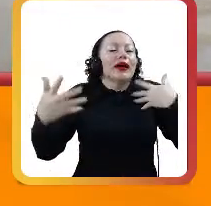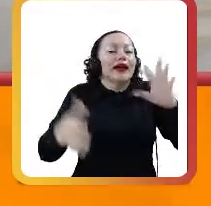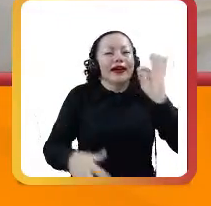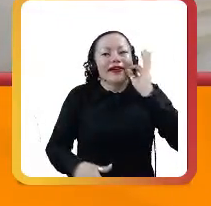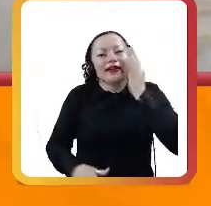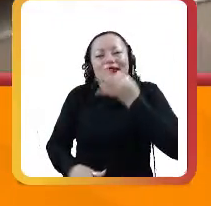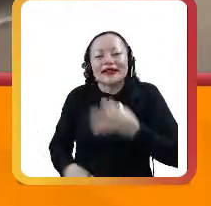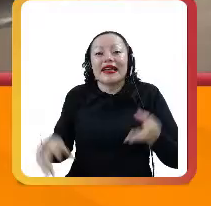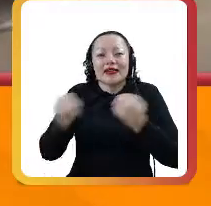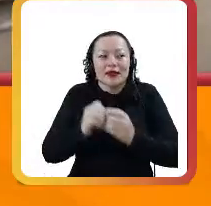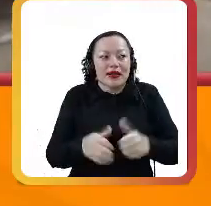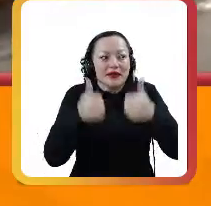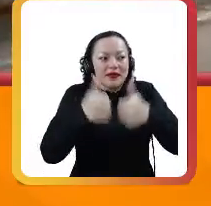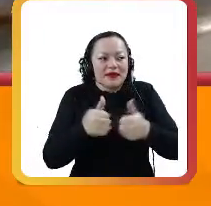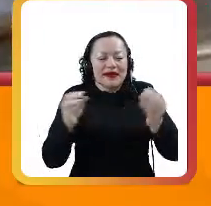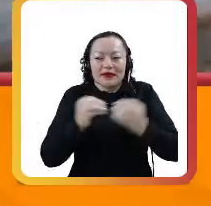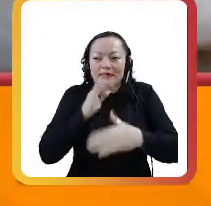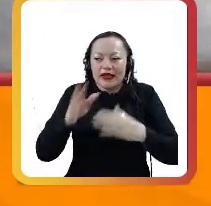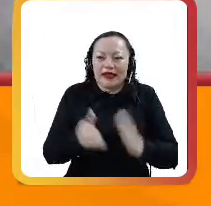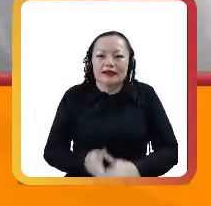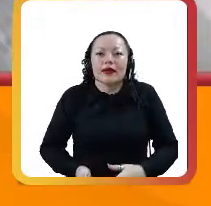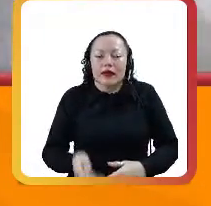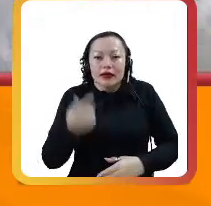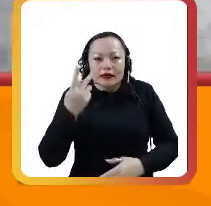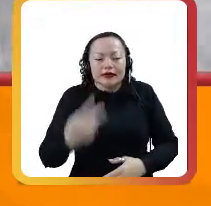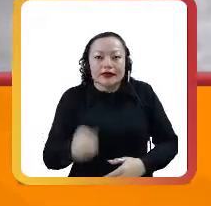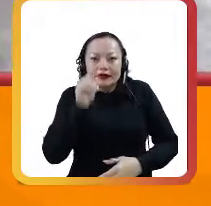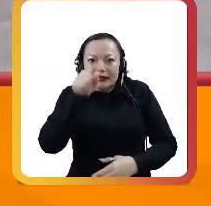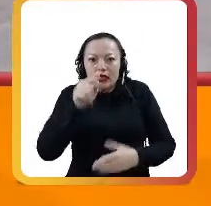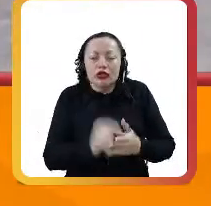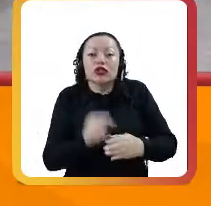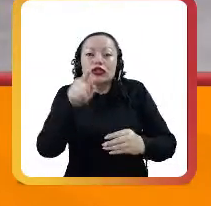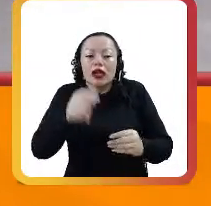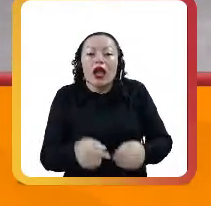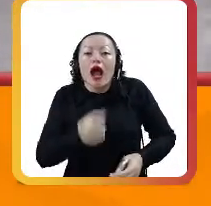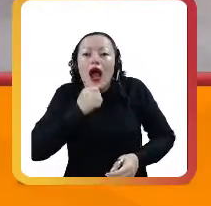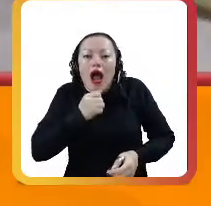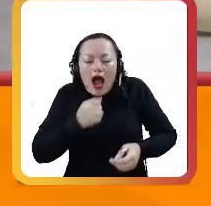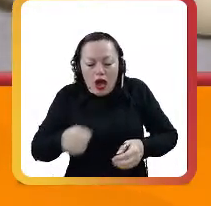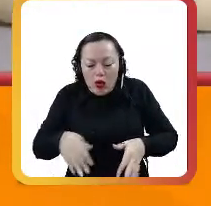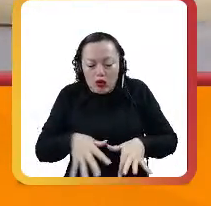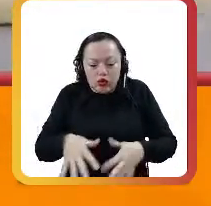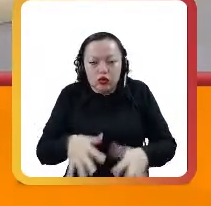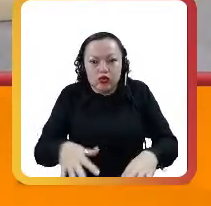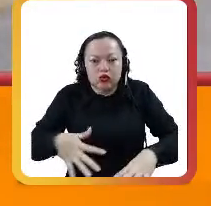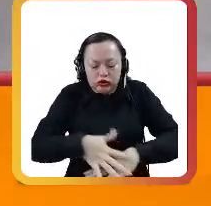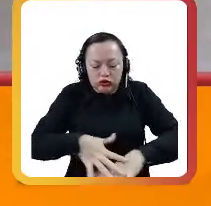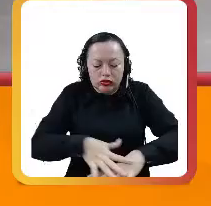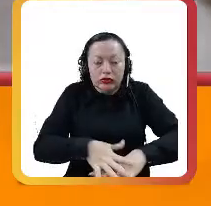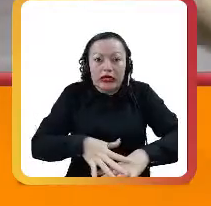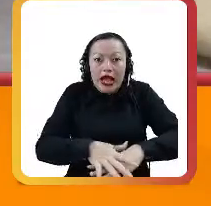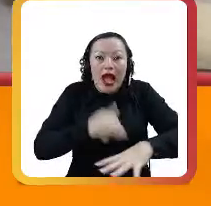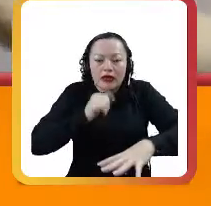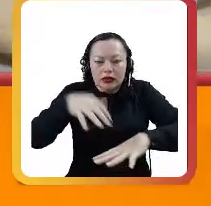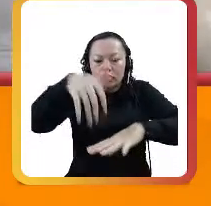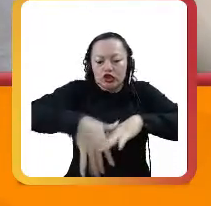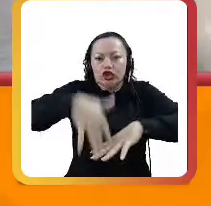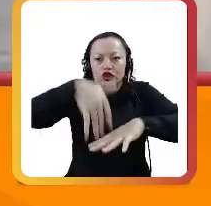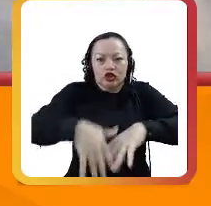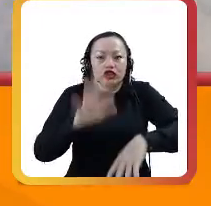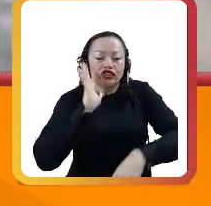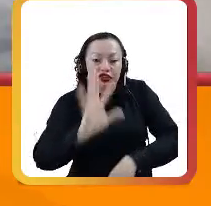no salgan para nada. Revise que el sifón no esté tapado para que no vayamos a tener inundación.